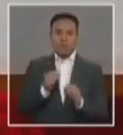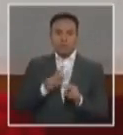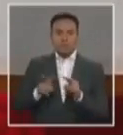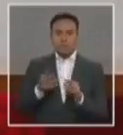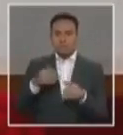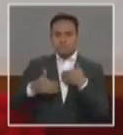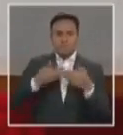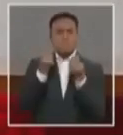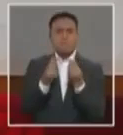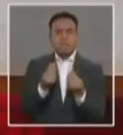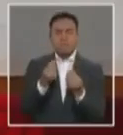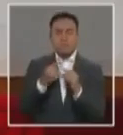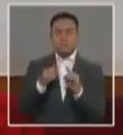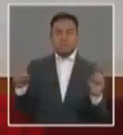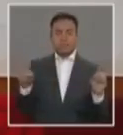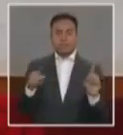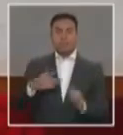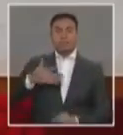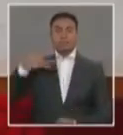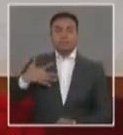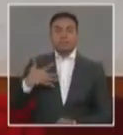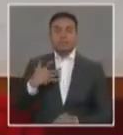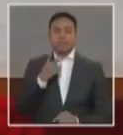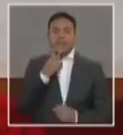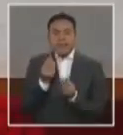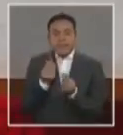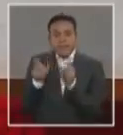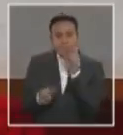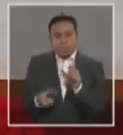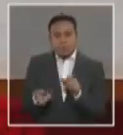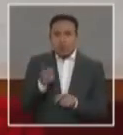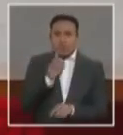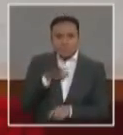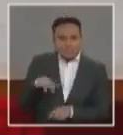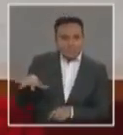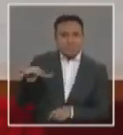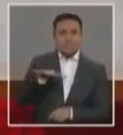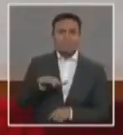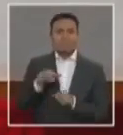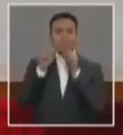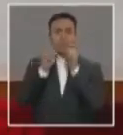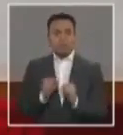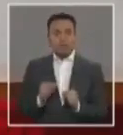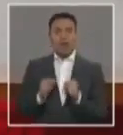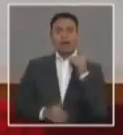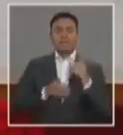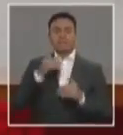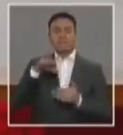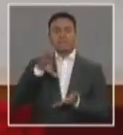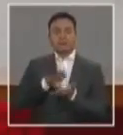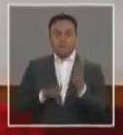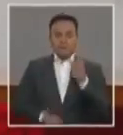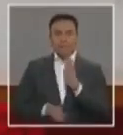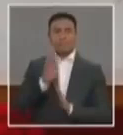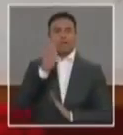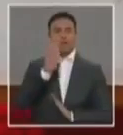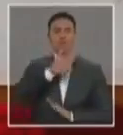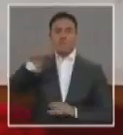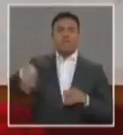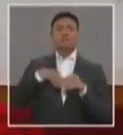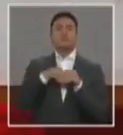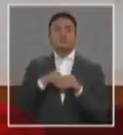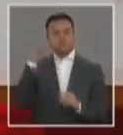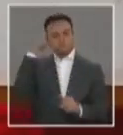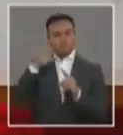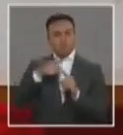se no le permite avanzar al gobierno Precisamente lo legislativo Ahí es donde está el tremendo problema que tenemos